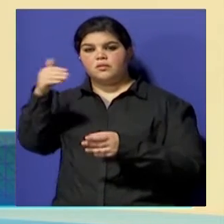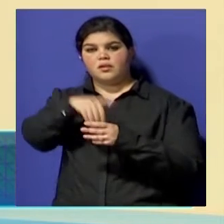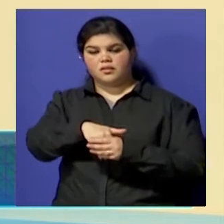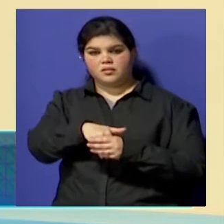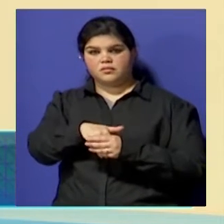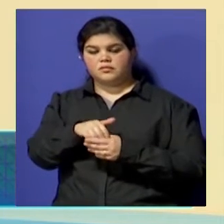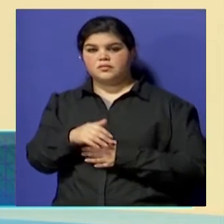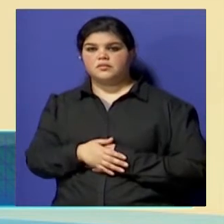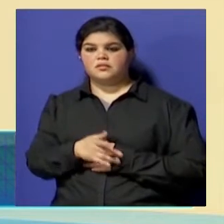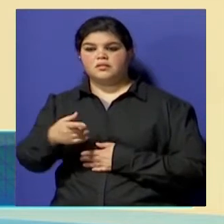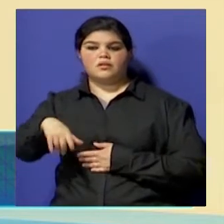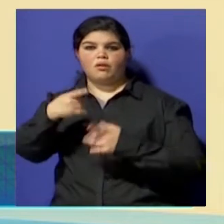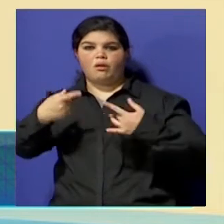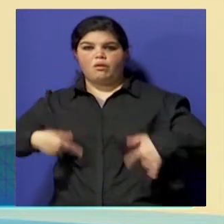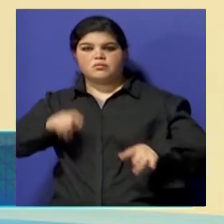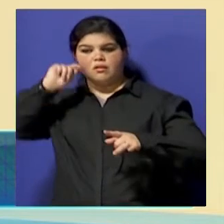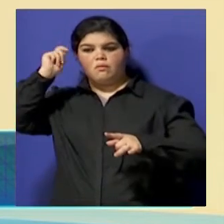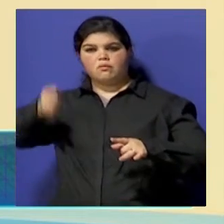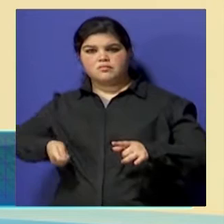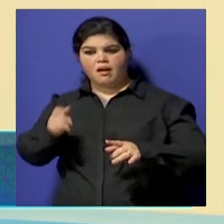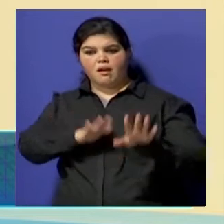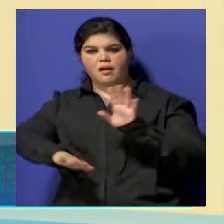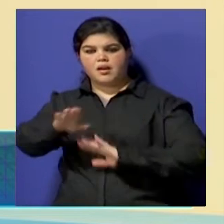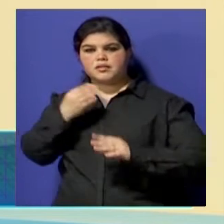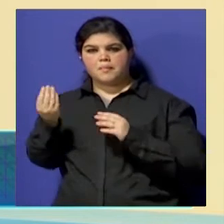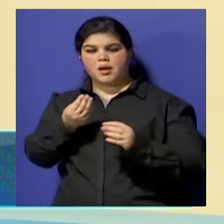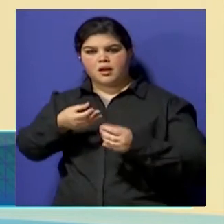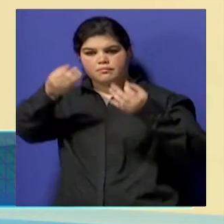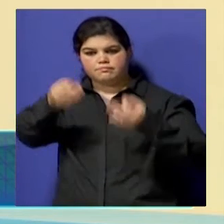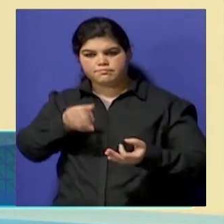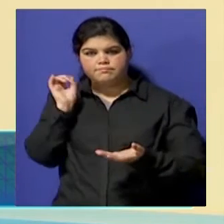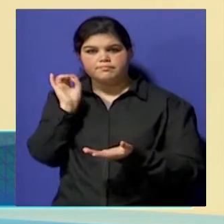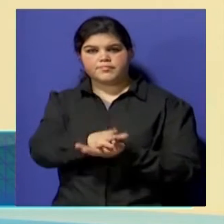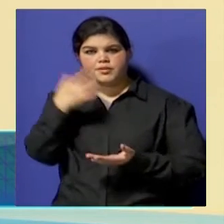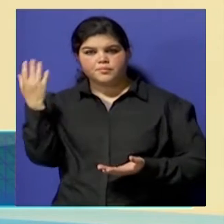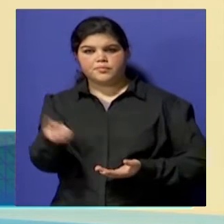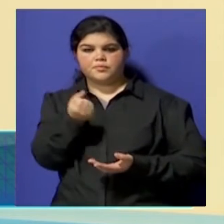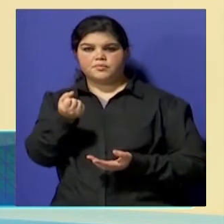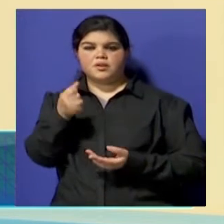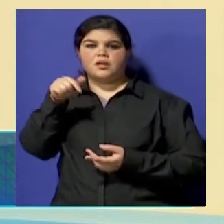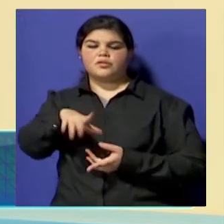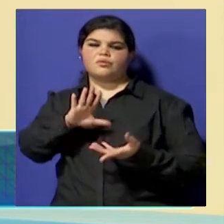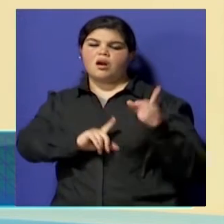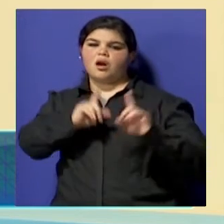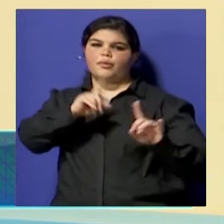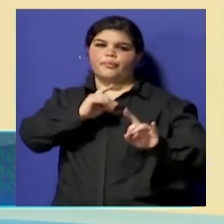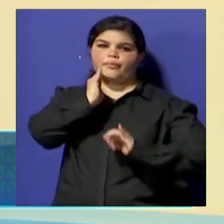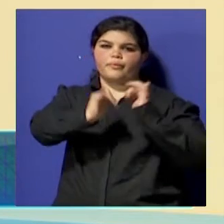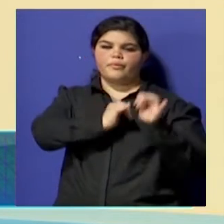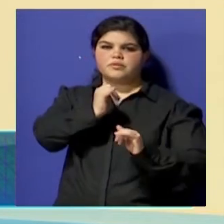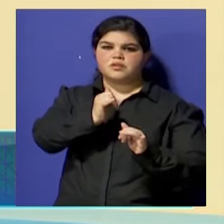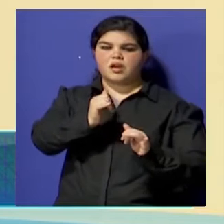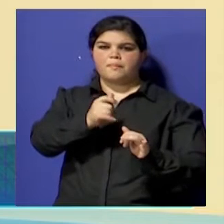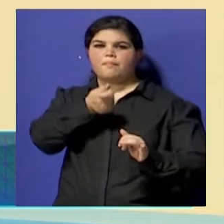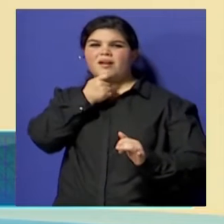medios jurídicos al alcance para concretarlo. Realmente ha sido, efectivamente, algunos llaman esto un golpe de Estado, y